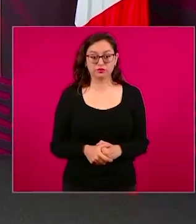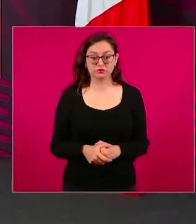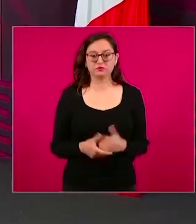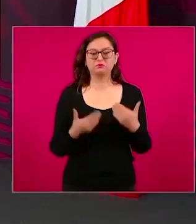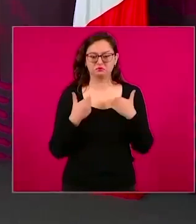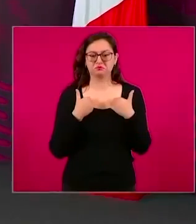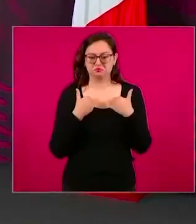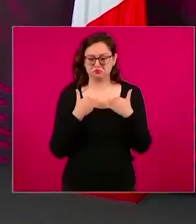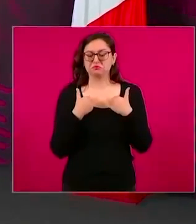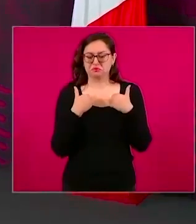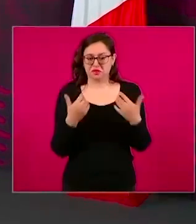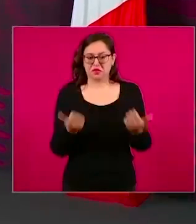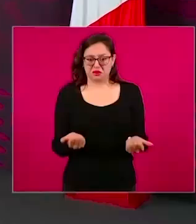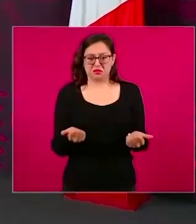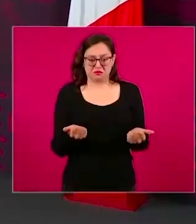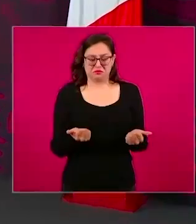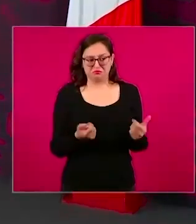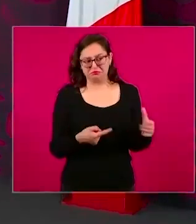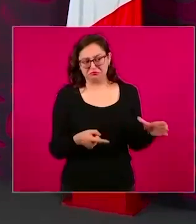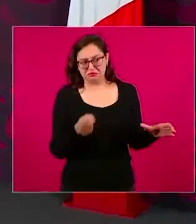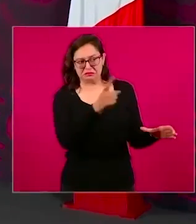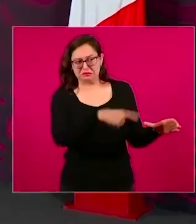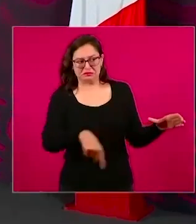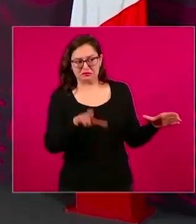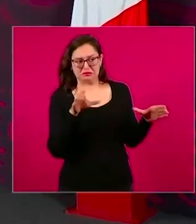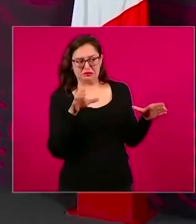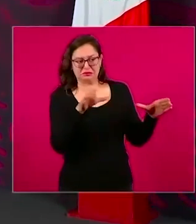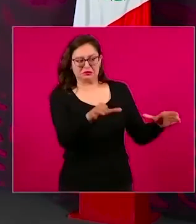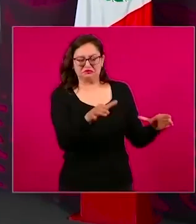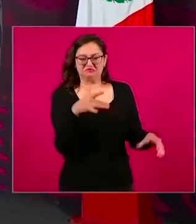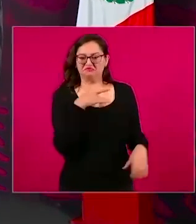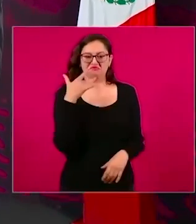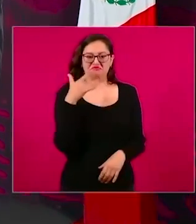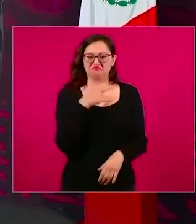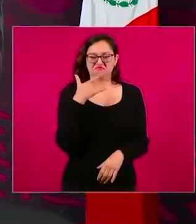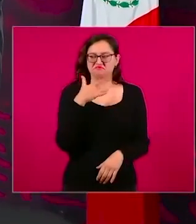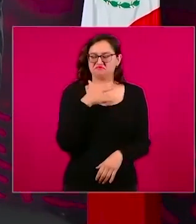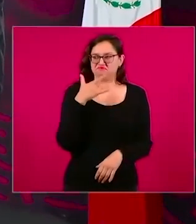satisfechos a muchos, a otros